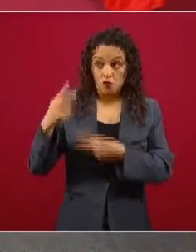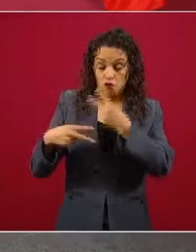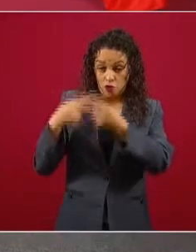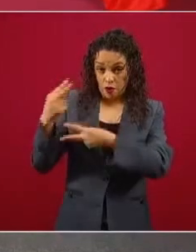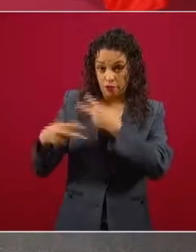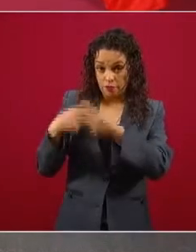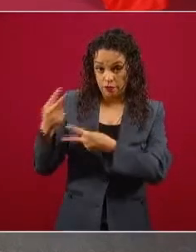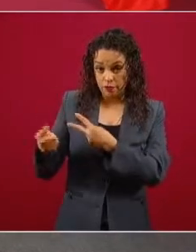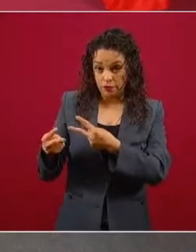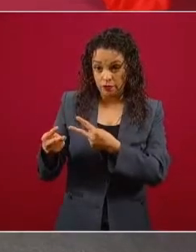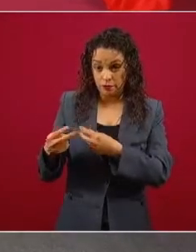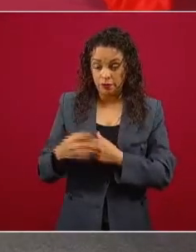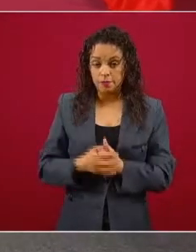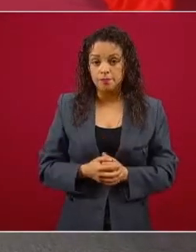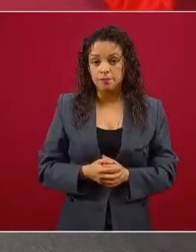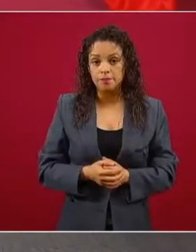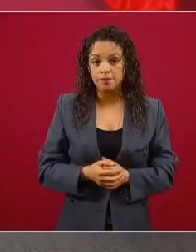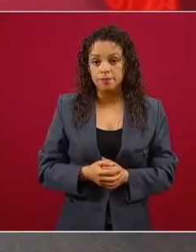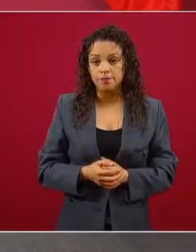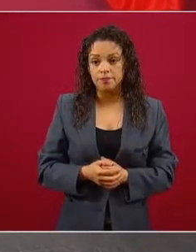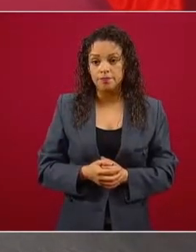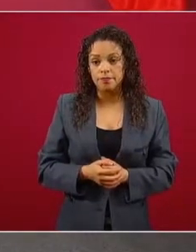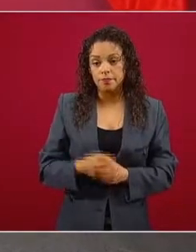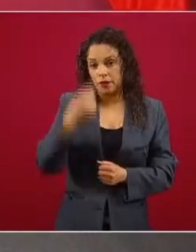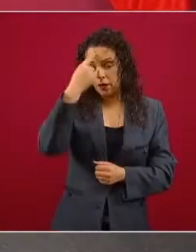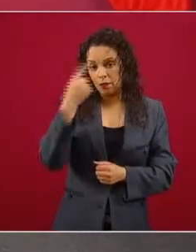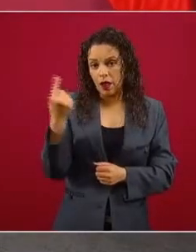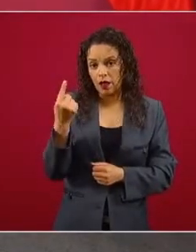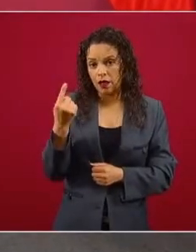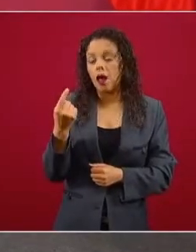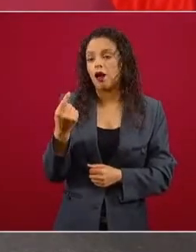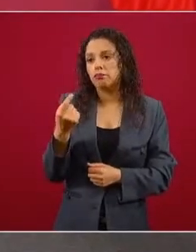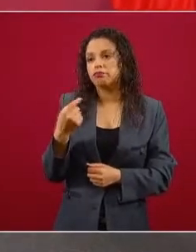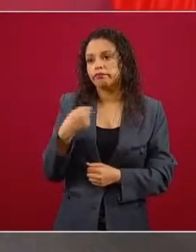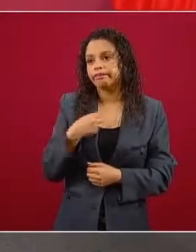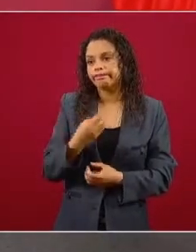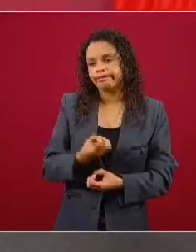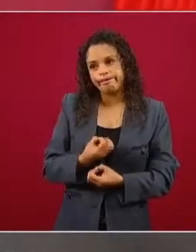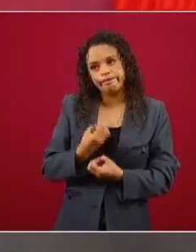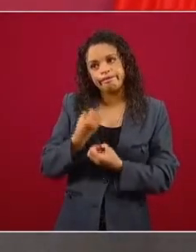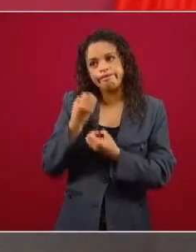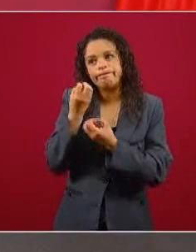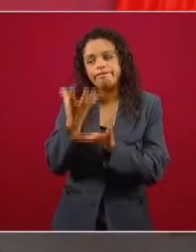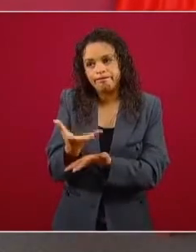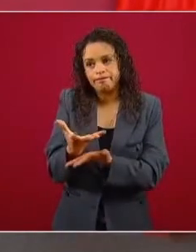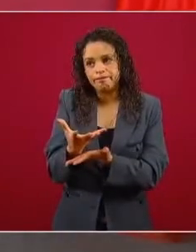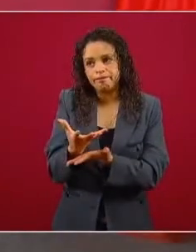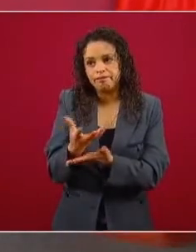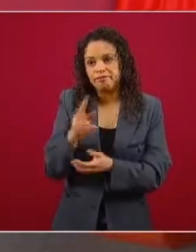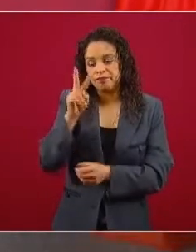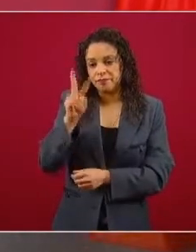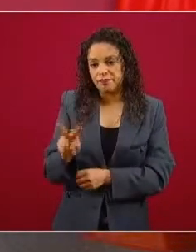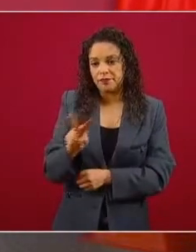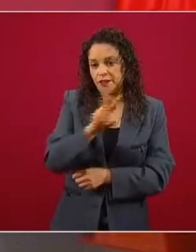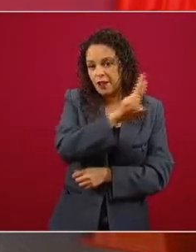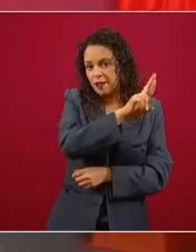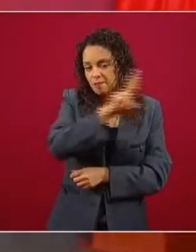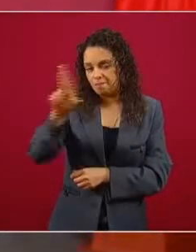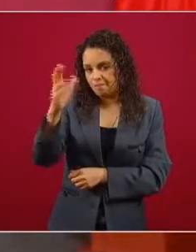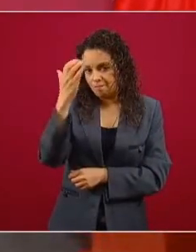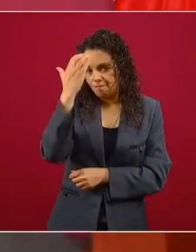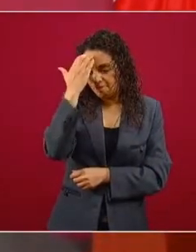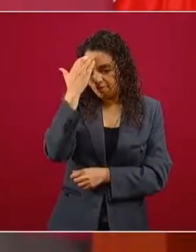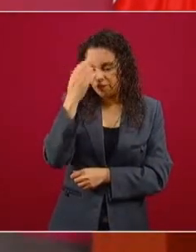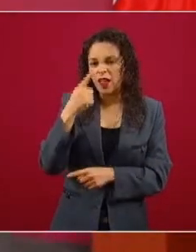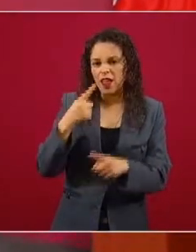a expresar nuestro reconocimiento a nuestros paisanos mexicanos,